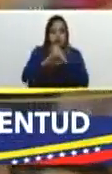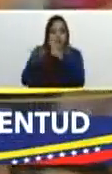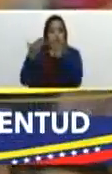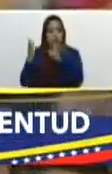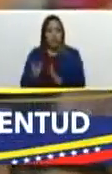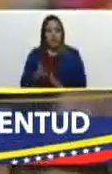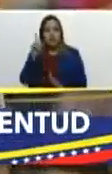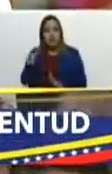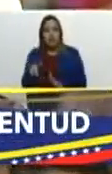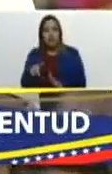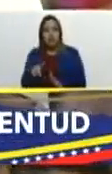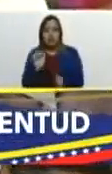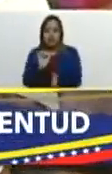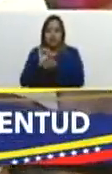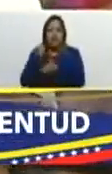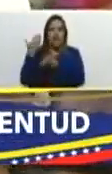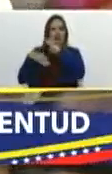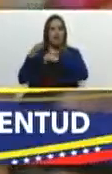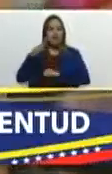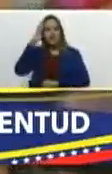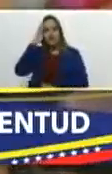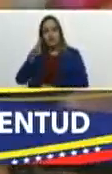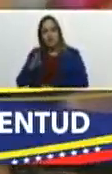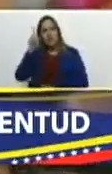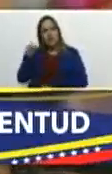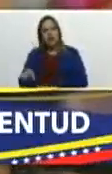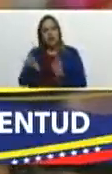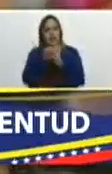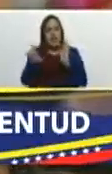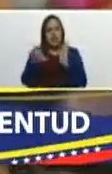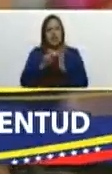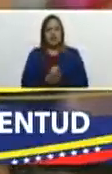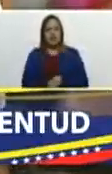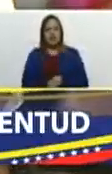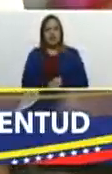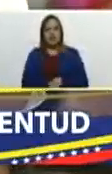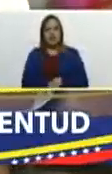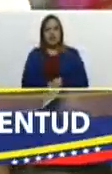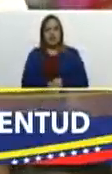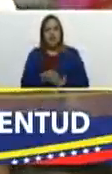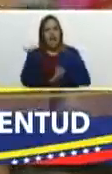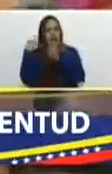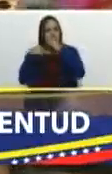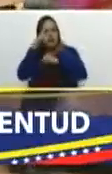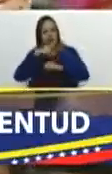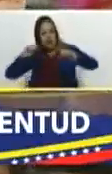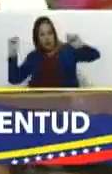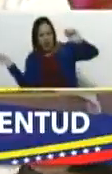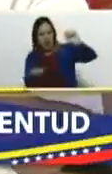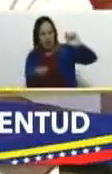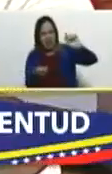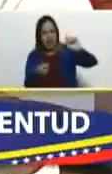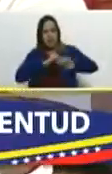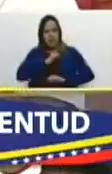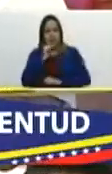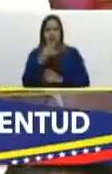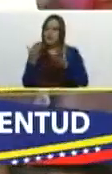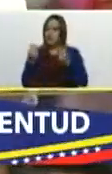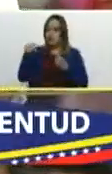la recluta obligatoria, es la lucha incluso contra la ley de la peinilla. Muchos de los que están acá no conocemos